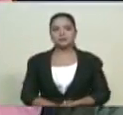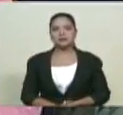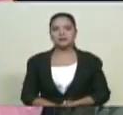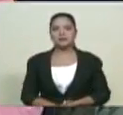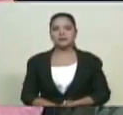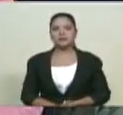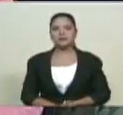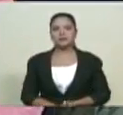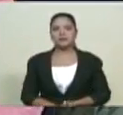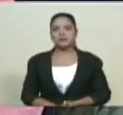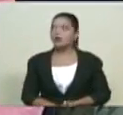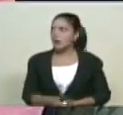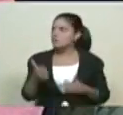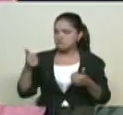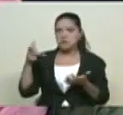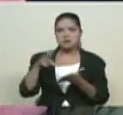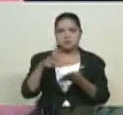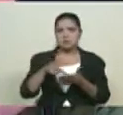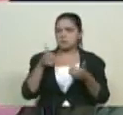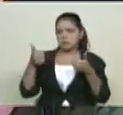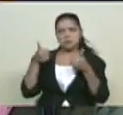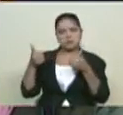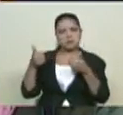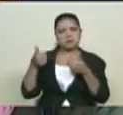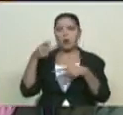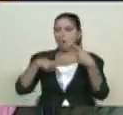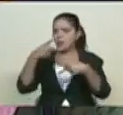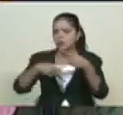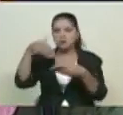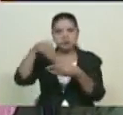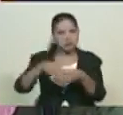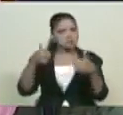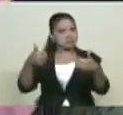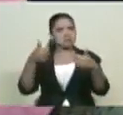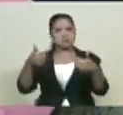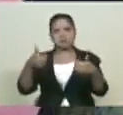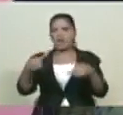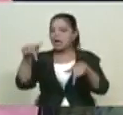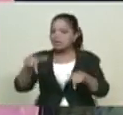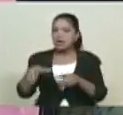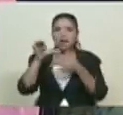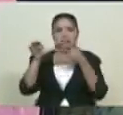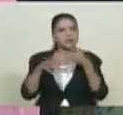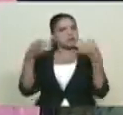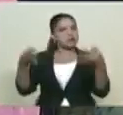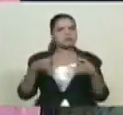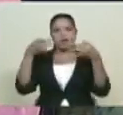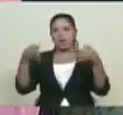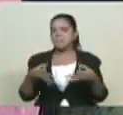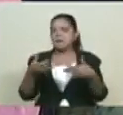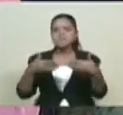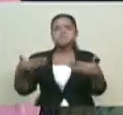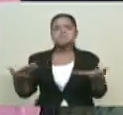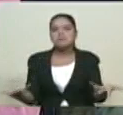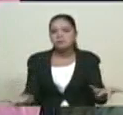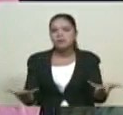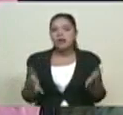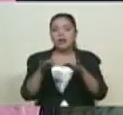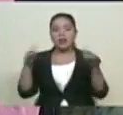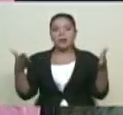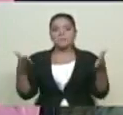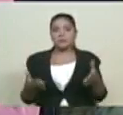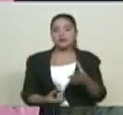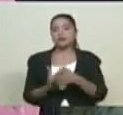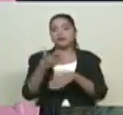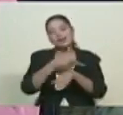vamos bien en participación. Solamente es un proceso electoral que, por sus características, siempre genera que las mesas se instalen un